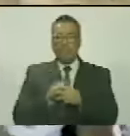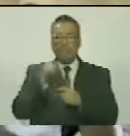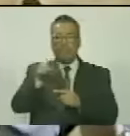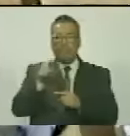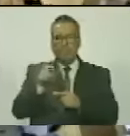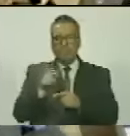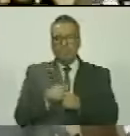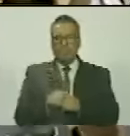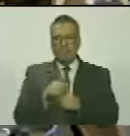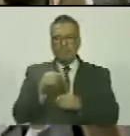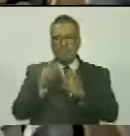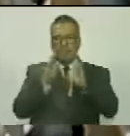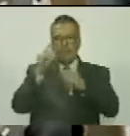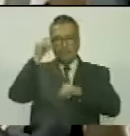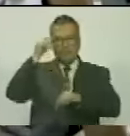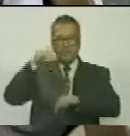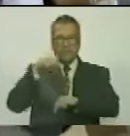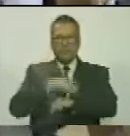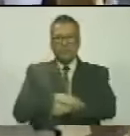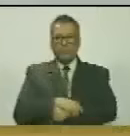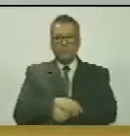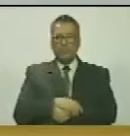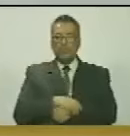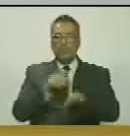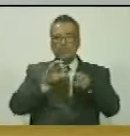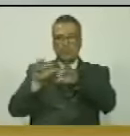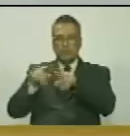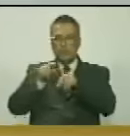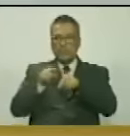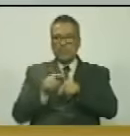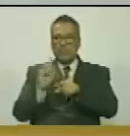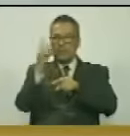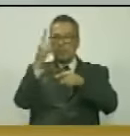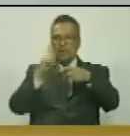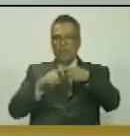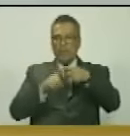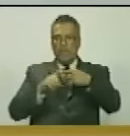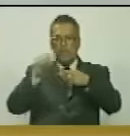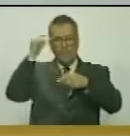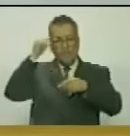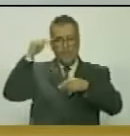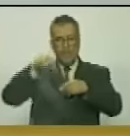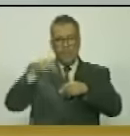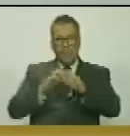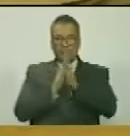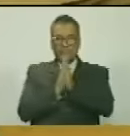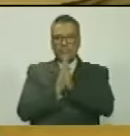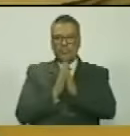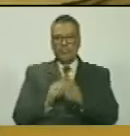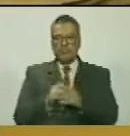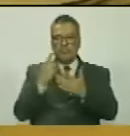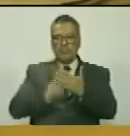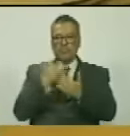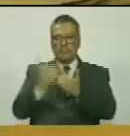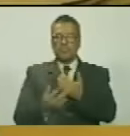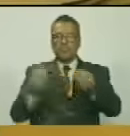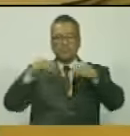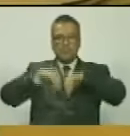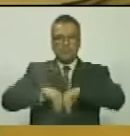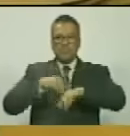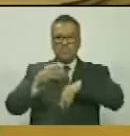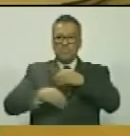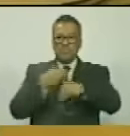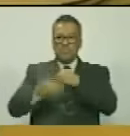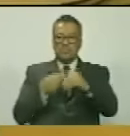el orden del día. Ciudadana secretaria, primer punto del orden del día, por favor. Proyecto de acuerdo